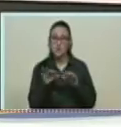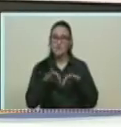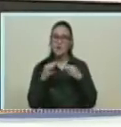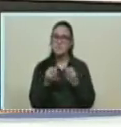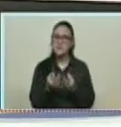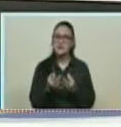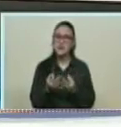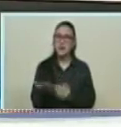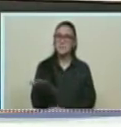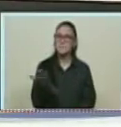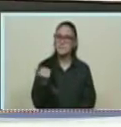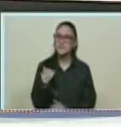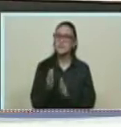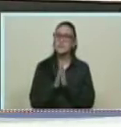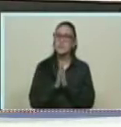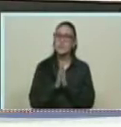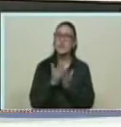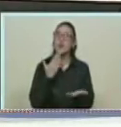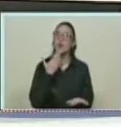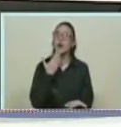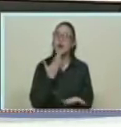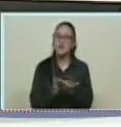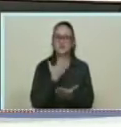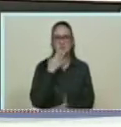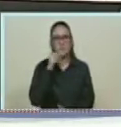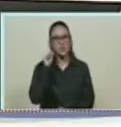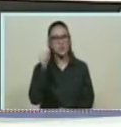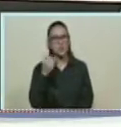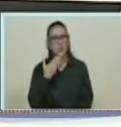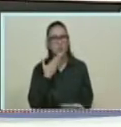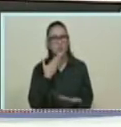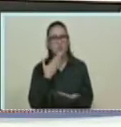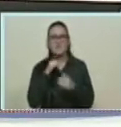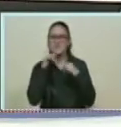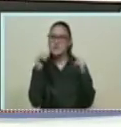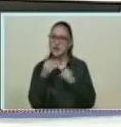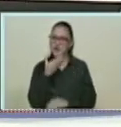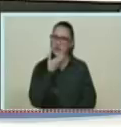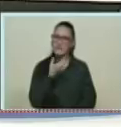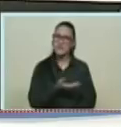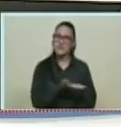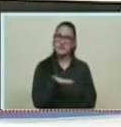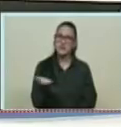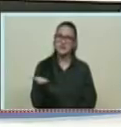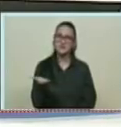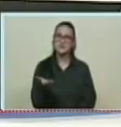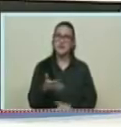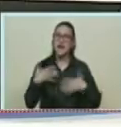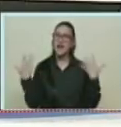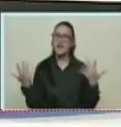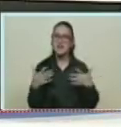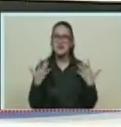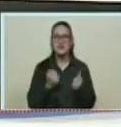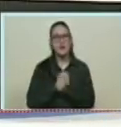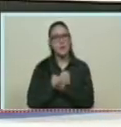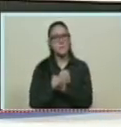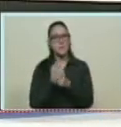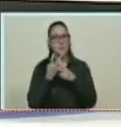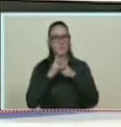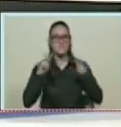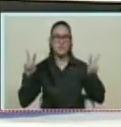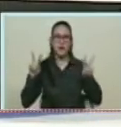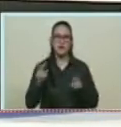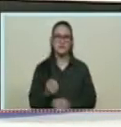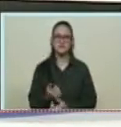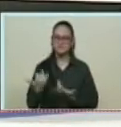me han pedido que le transmita el agradecimiento, le transmita la feliz Navidad a usted, le transmita la alegría, el amor y la paz